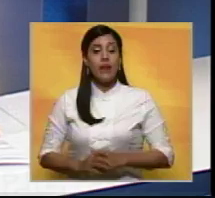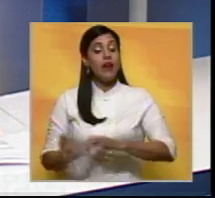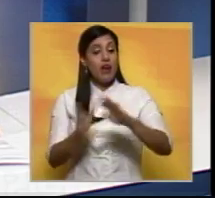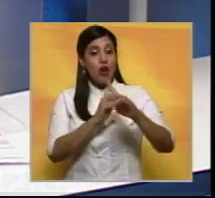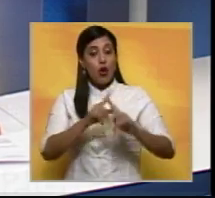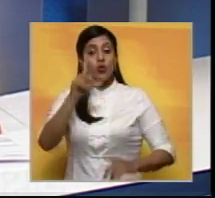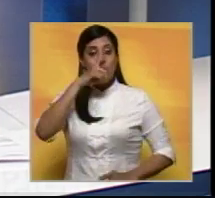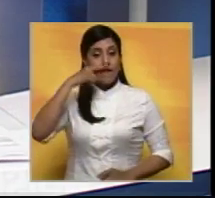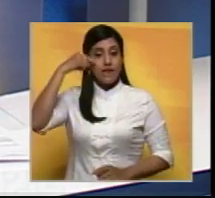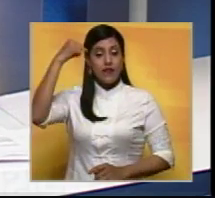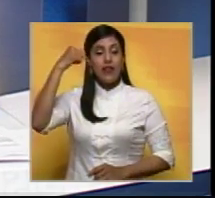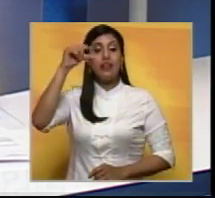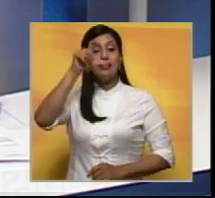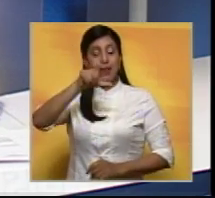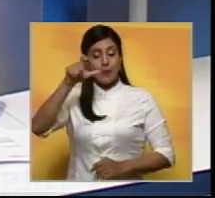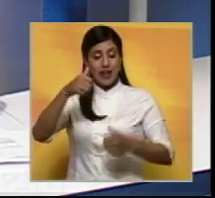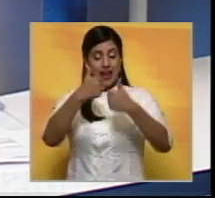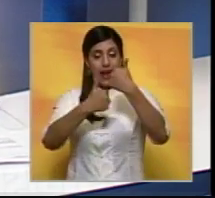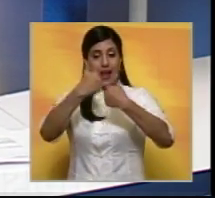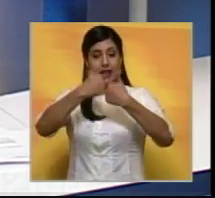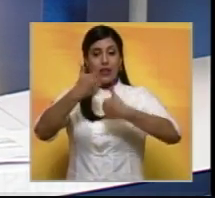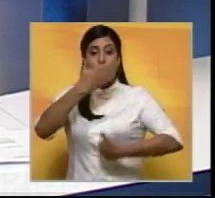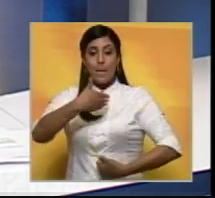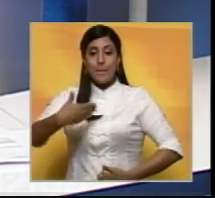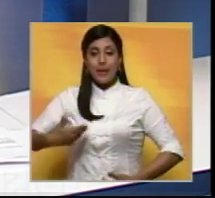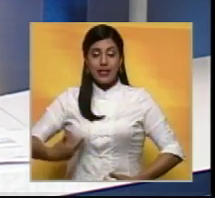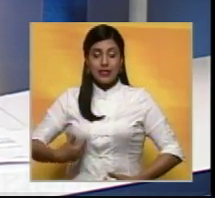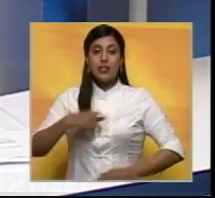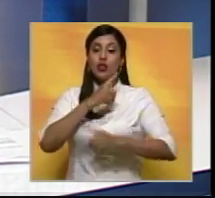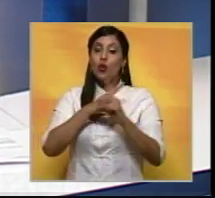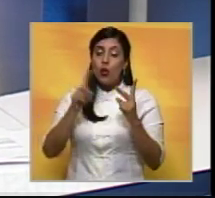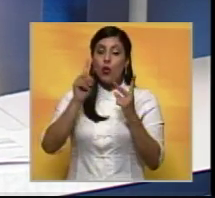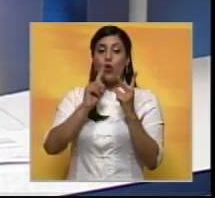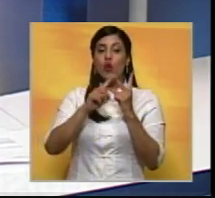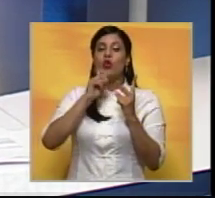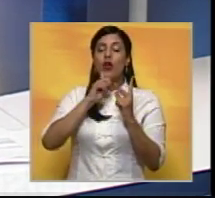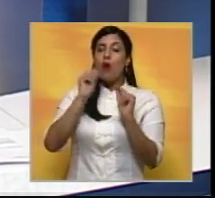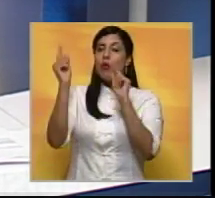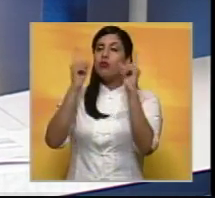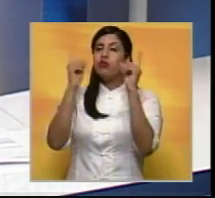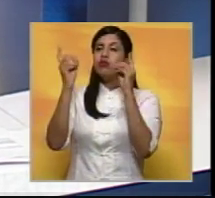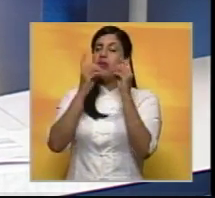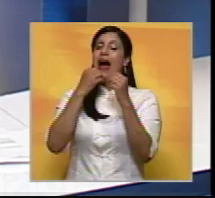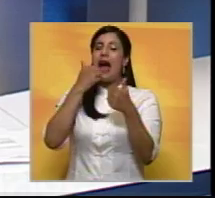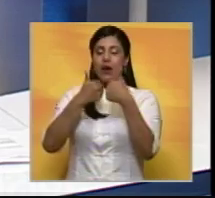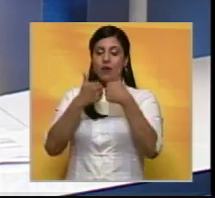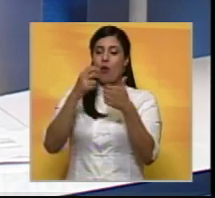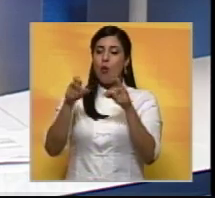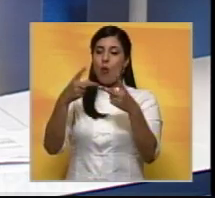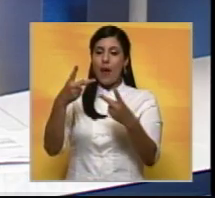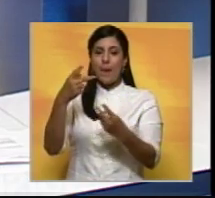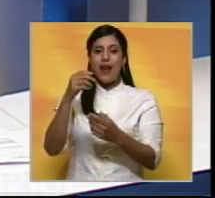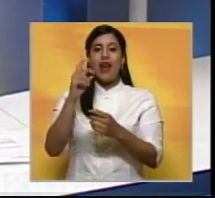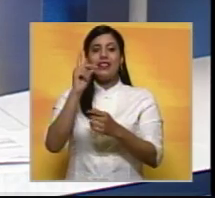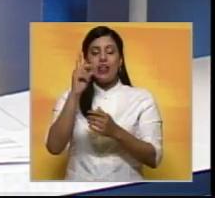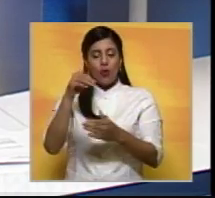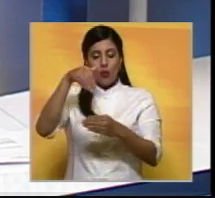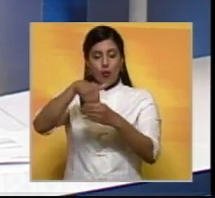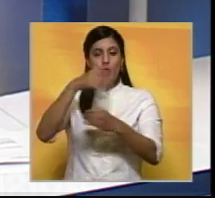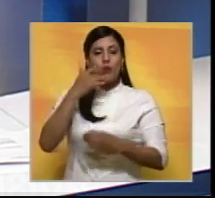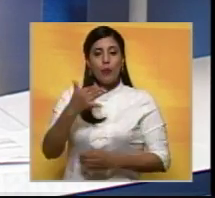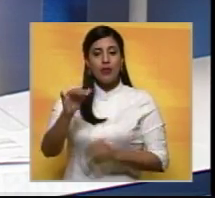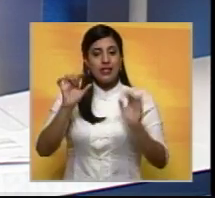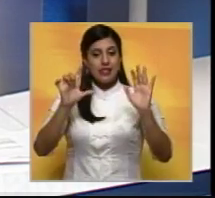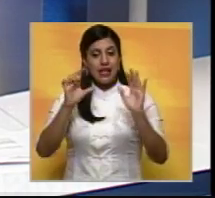Y en Francia, los candidatos presidenciales Emmanuel Macron y Marine Le Pen se disputarán el mandato del país durante la segunda vuelta electoral del